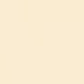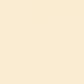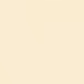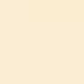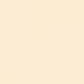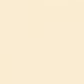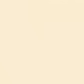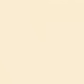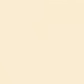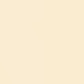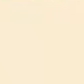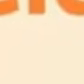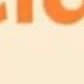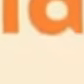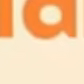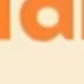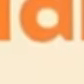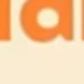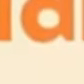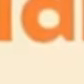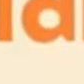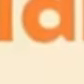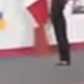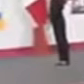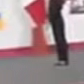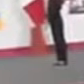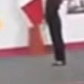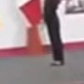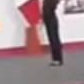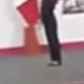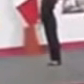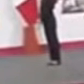construcción de la paz internacional.